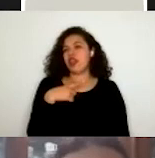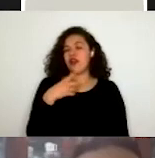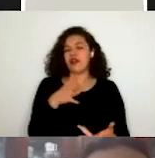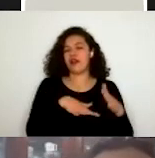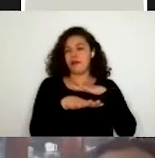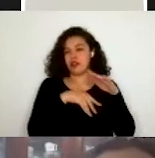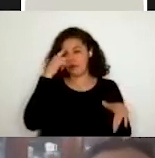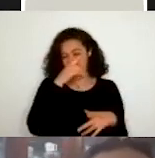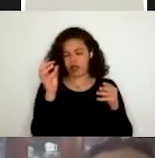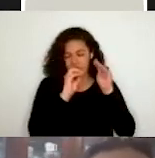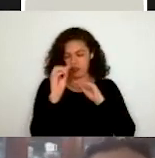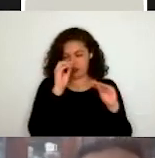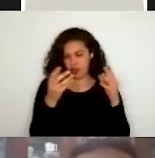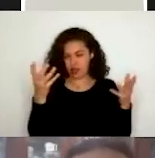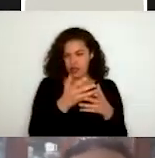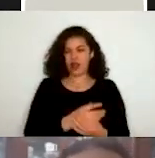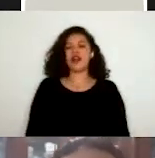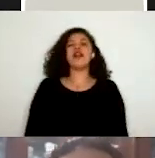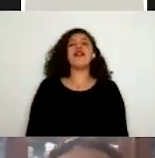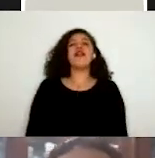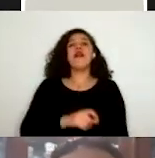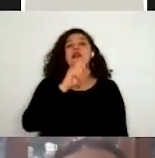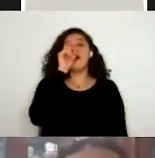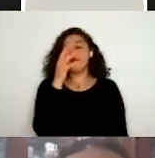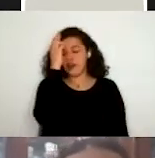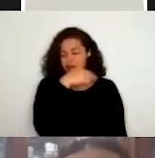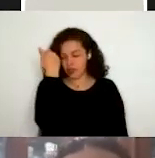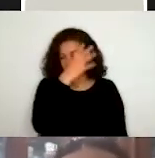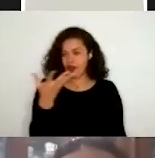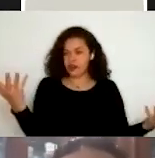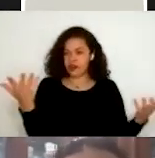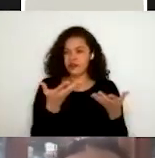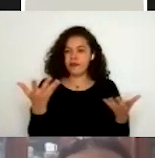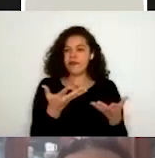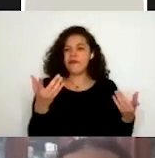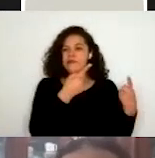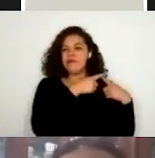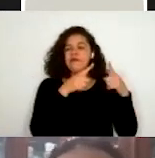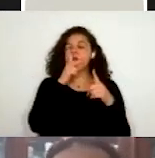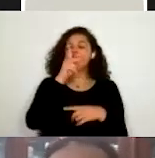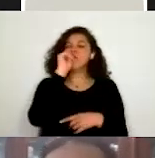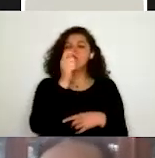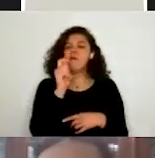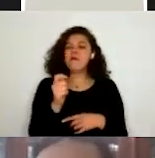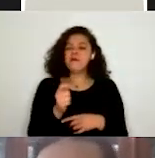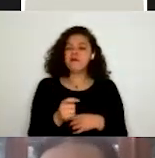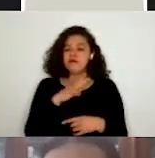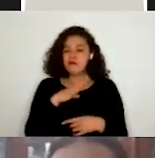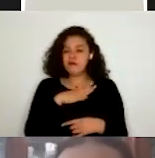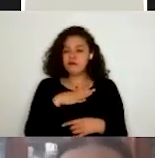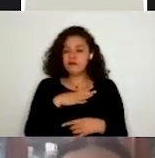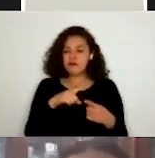internos. ¿Ok? Veíamos también que existen diversos términos de referencia. Unos que van